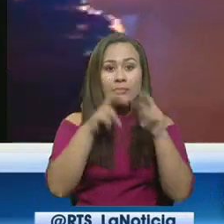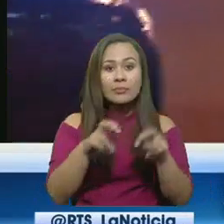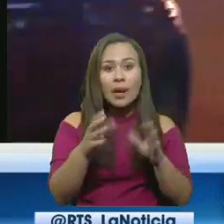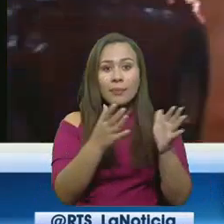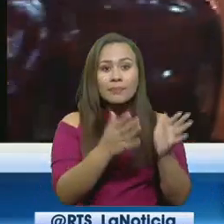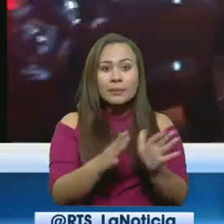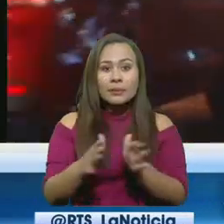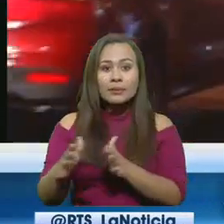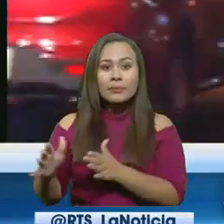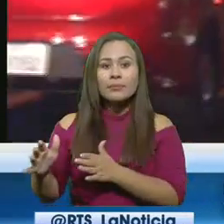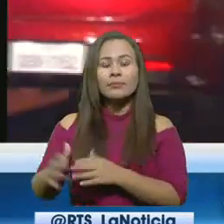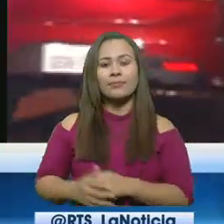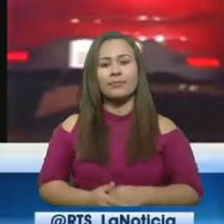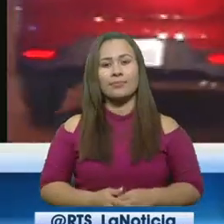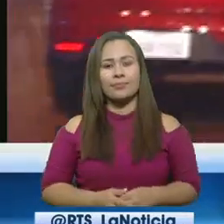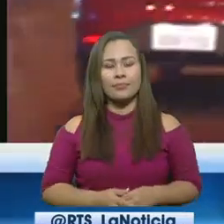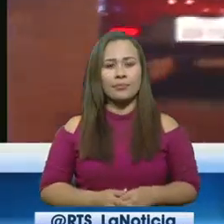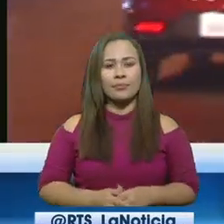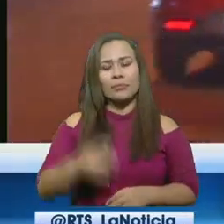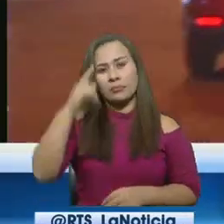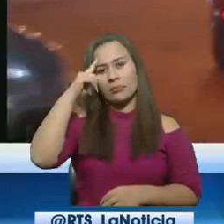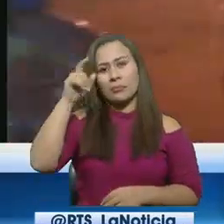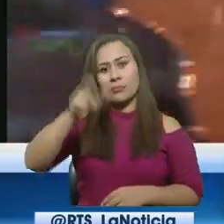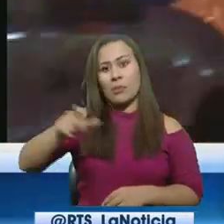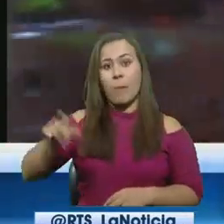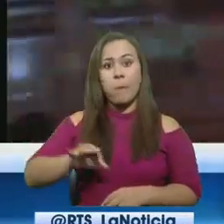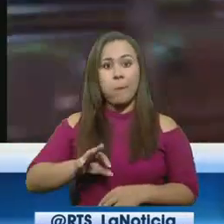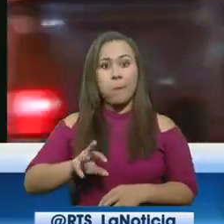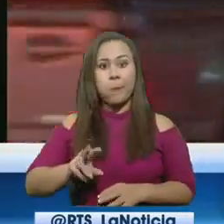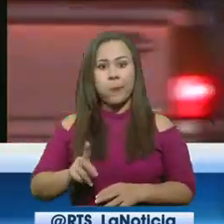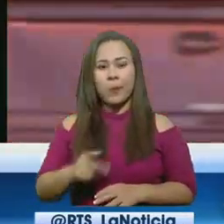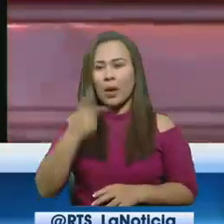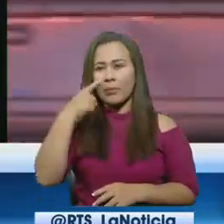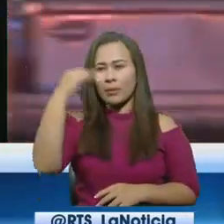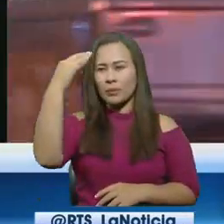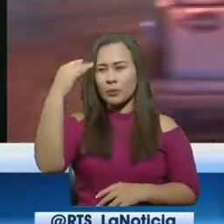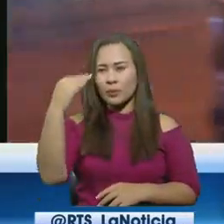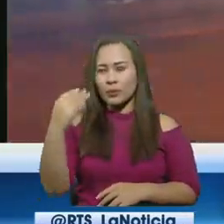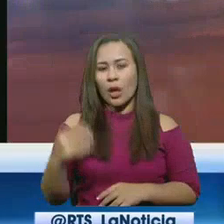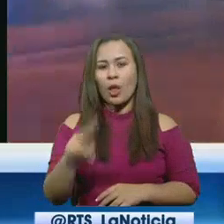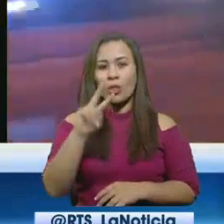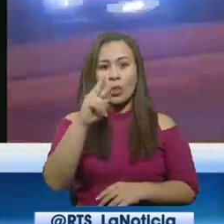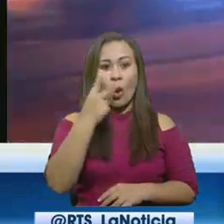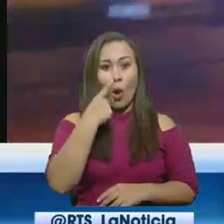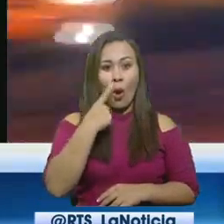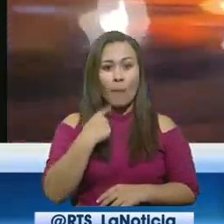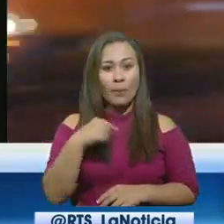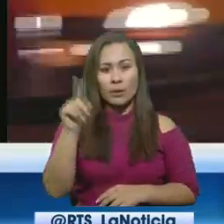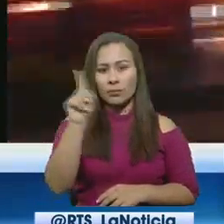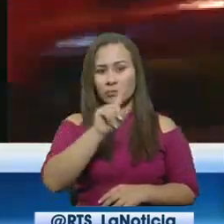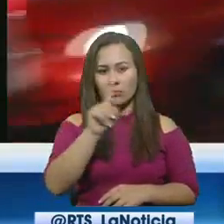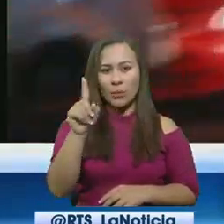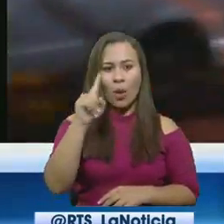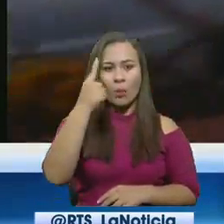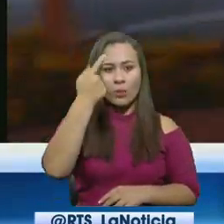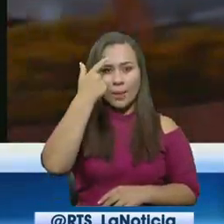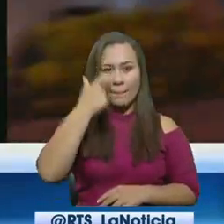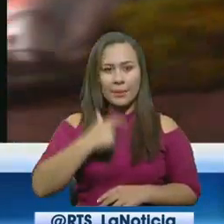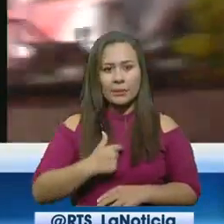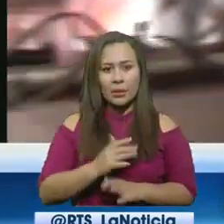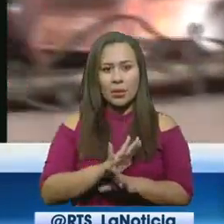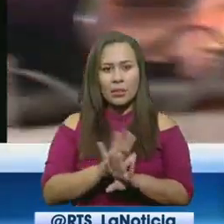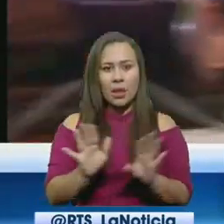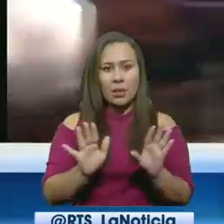los planes antidelincuenciales, y lo que sugieren es que dos hombres no pueden ir en moto, solamente una persona. Es lo que